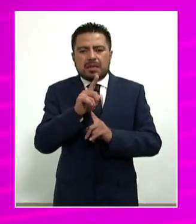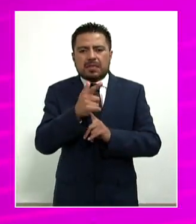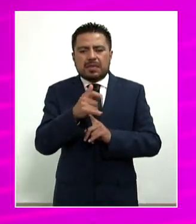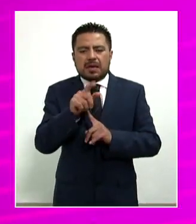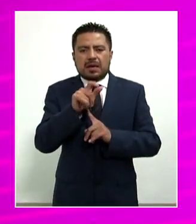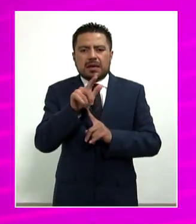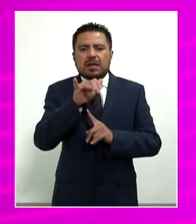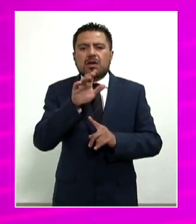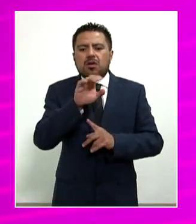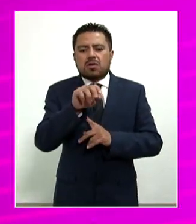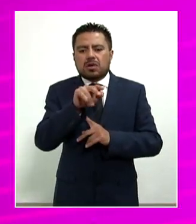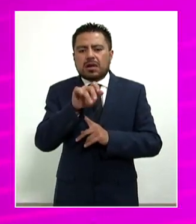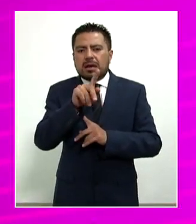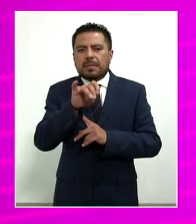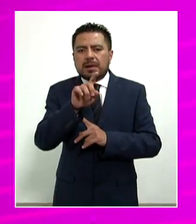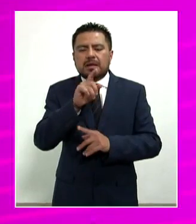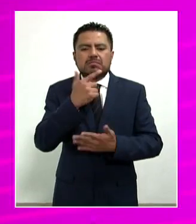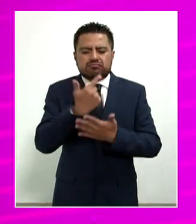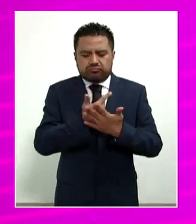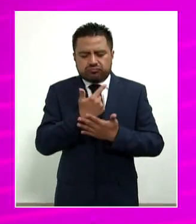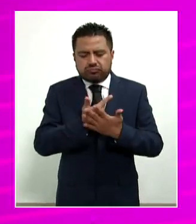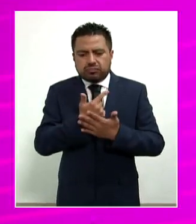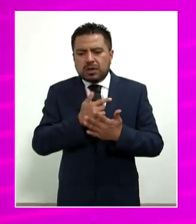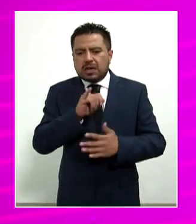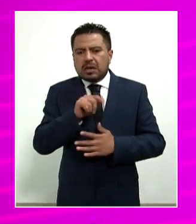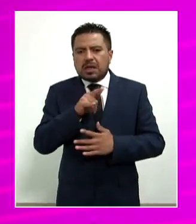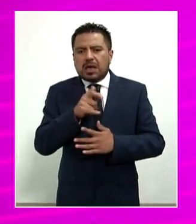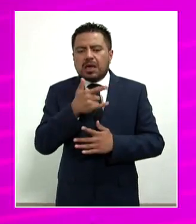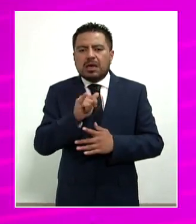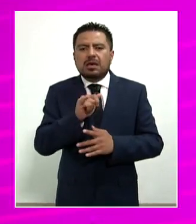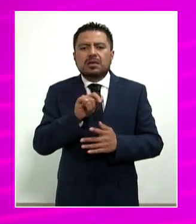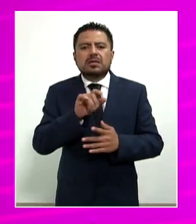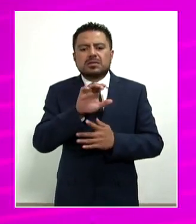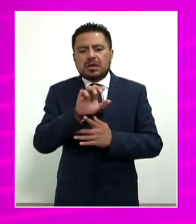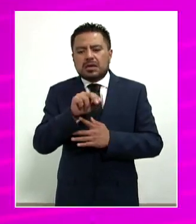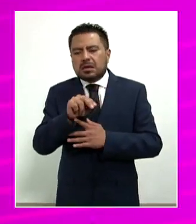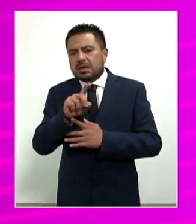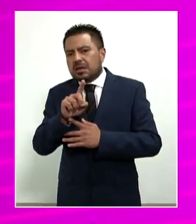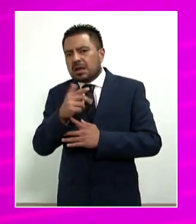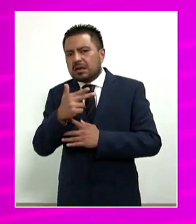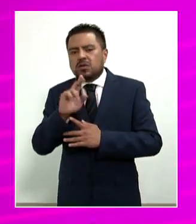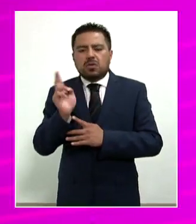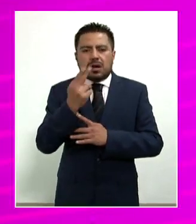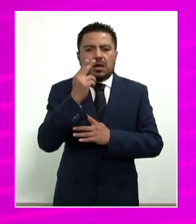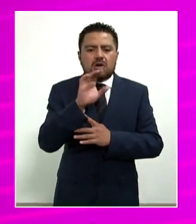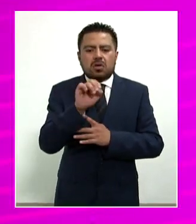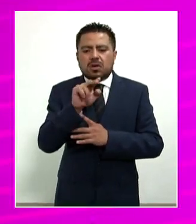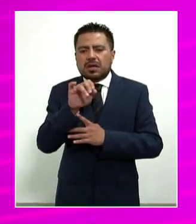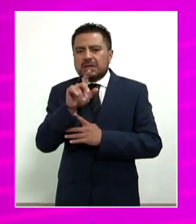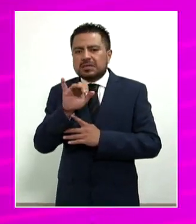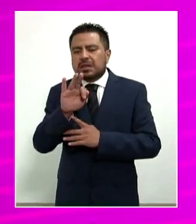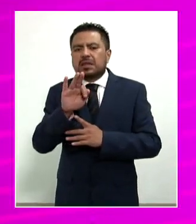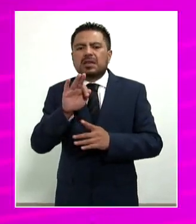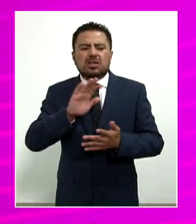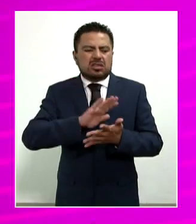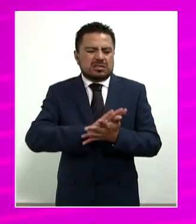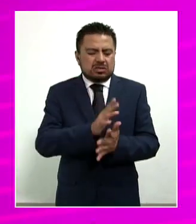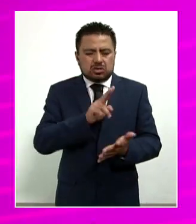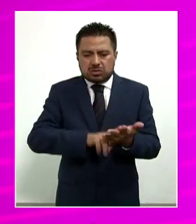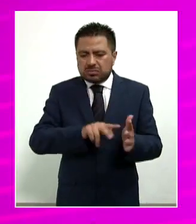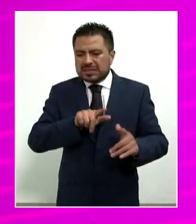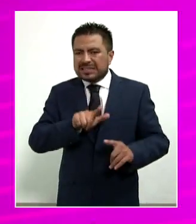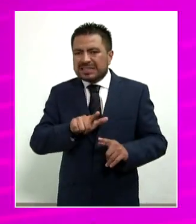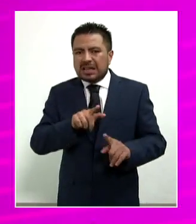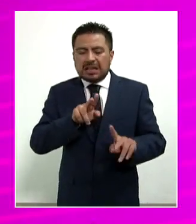En CONAPRED levantamos una encuesta con el INEGI, con la CNDH, con la UNAM y el CONACYT, la Encuesta Nacional sobre Discriminación